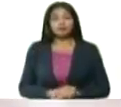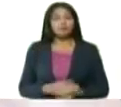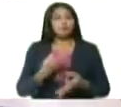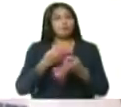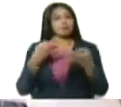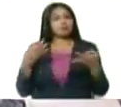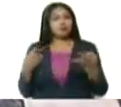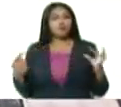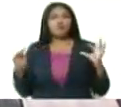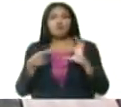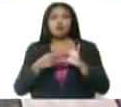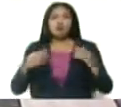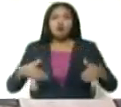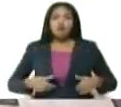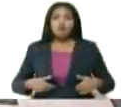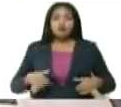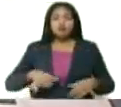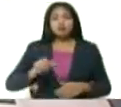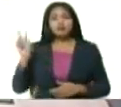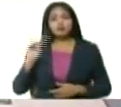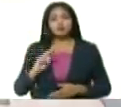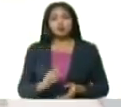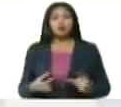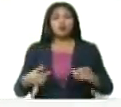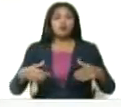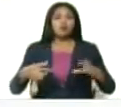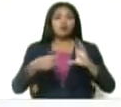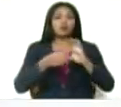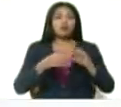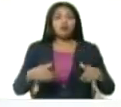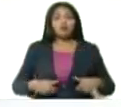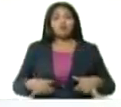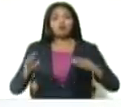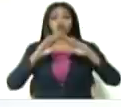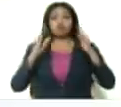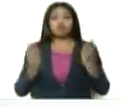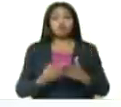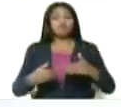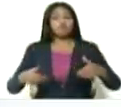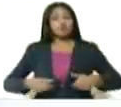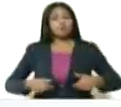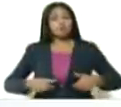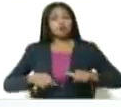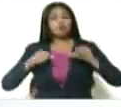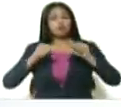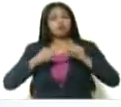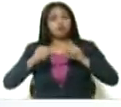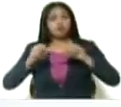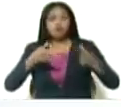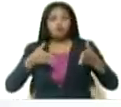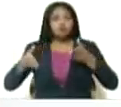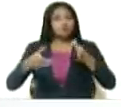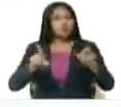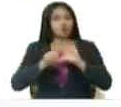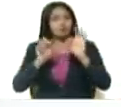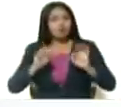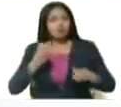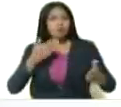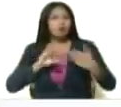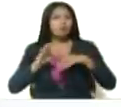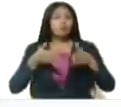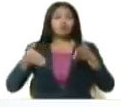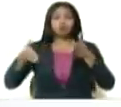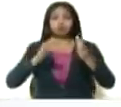extraordinaria. Unir los esfuerzos de Venezuela, unir los esfuerzos del mundo, perseverar en el camino. Vamos por el